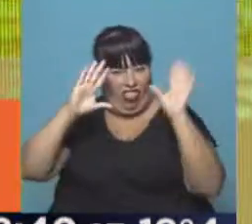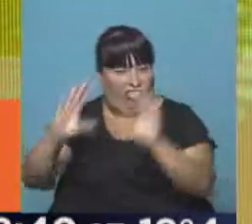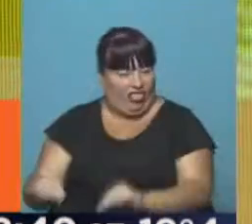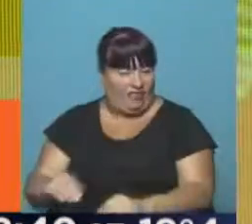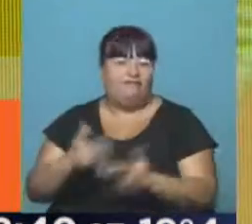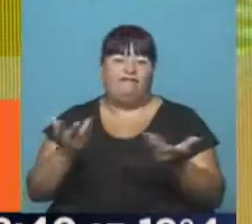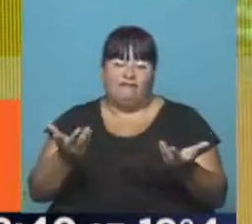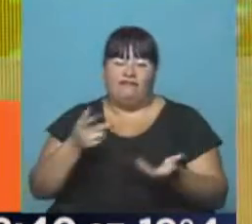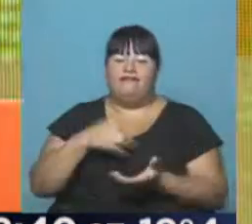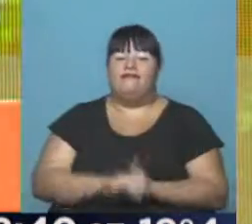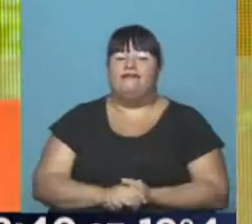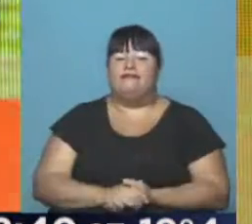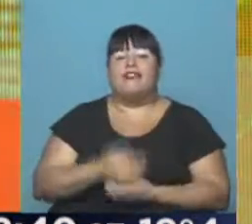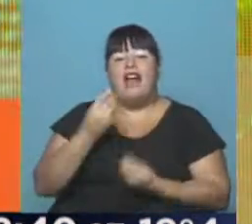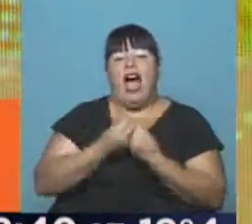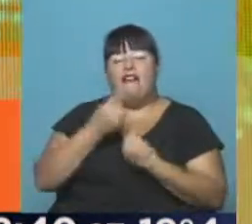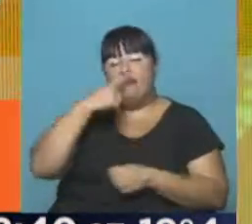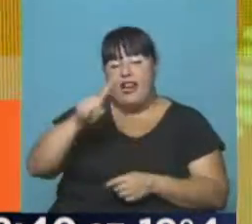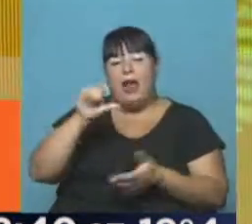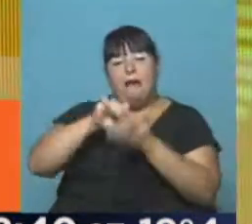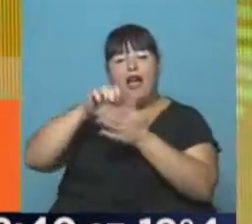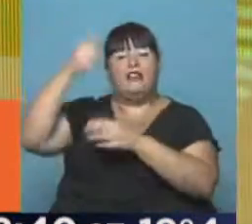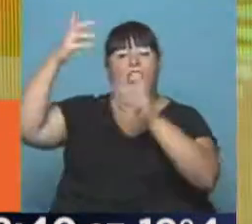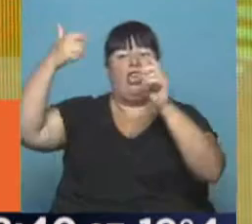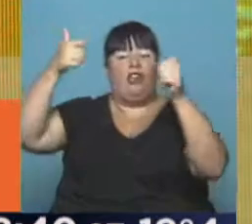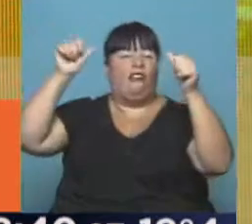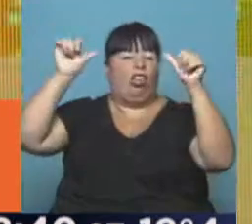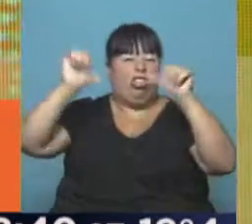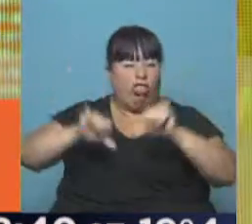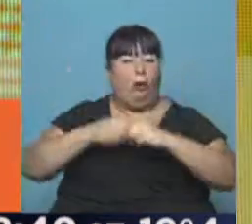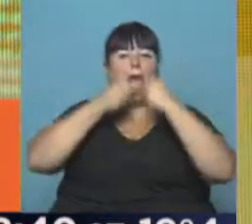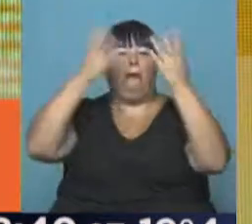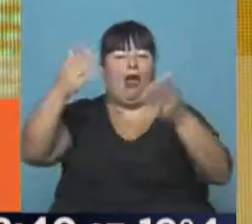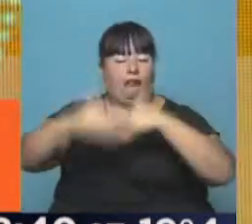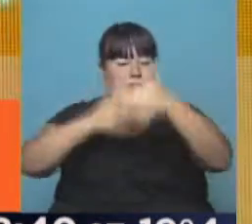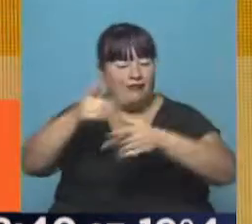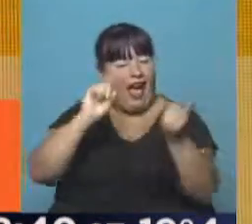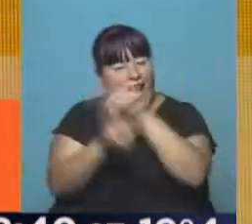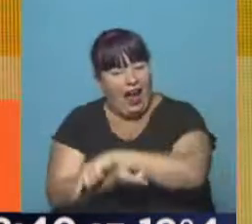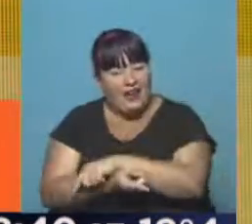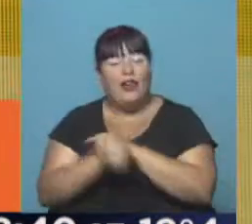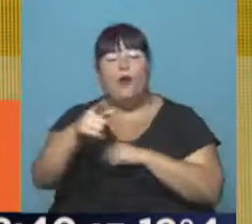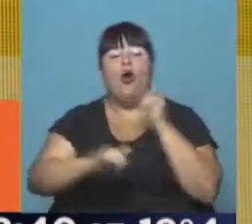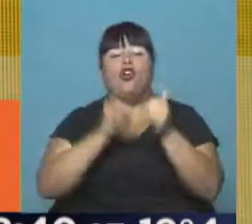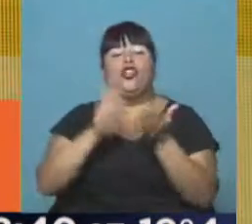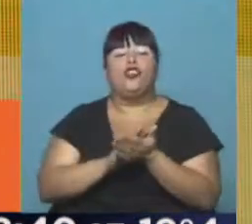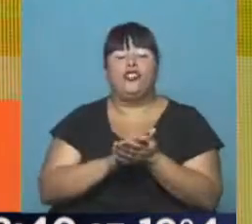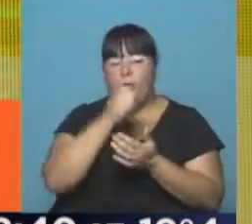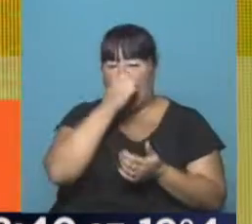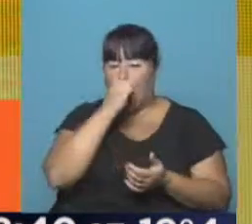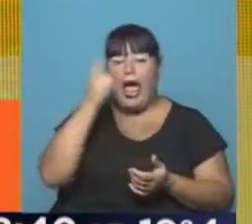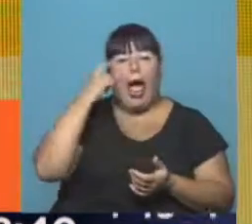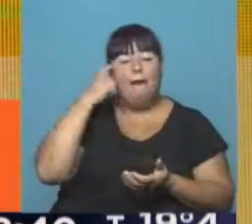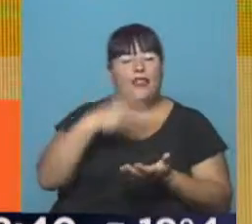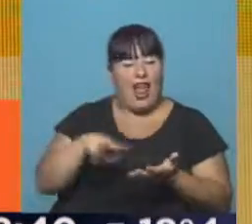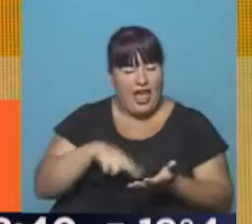realidad muchos países arrancaron de tercera y hoy están jugando en primera. Genial. Vos decías algo con respecto al tema de aprender a